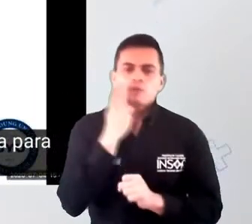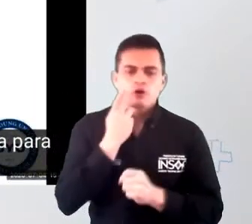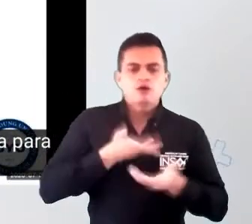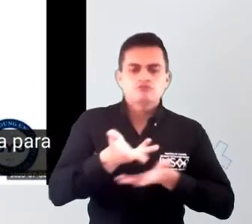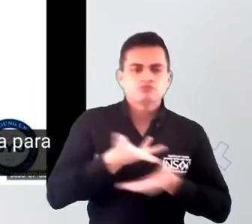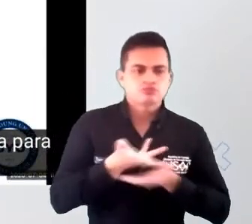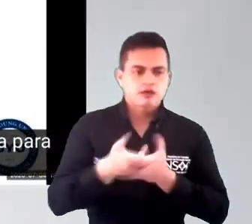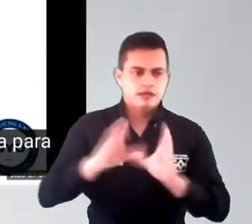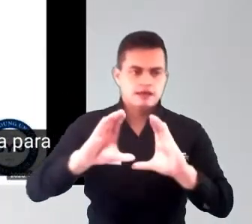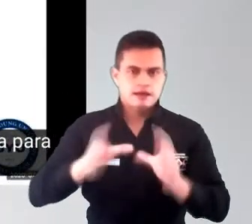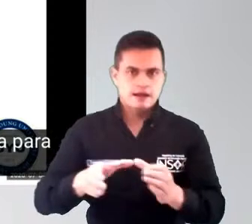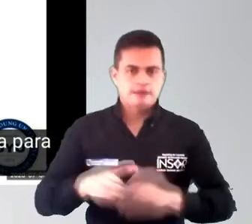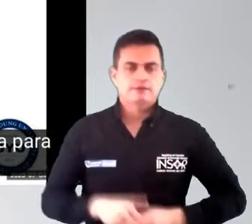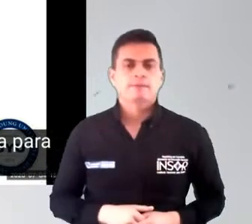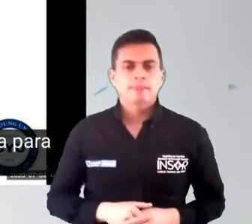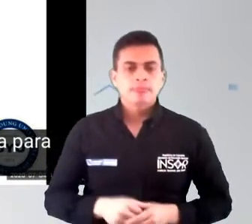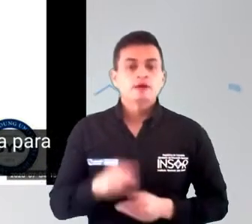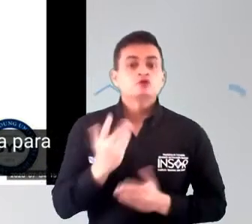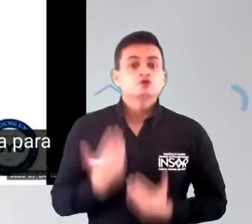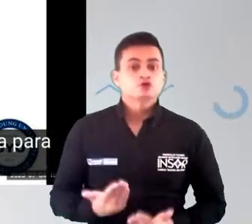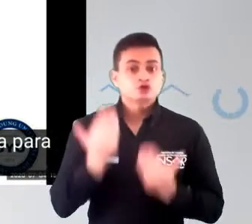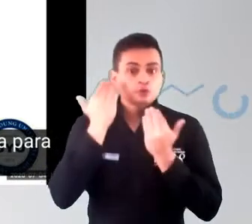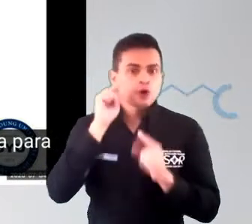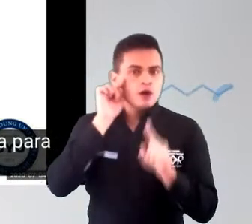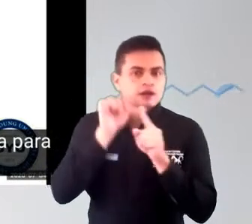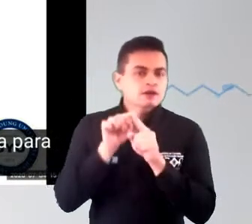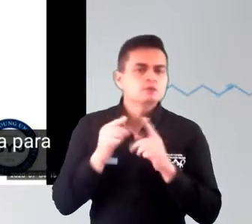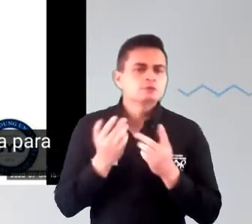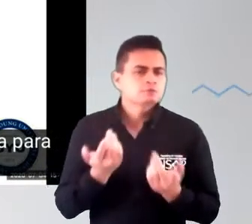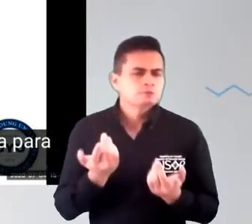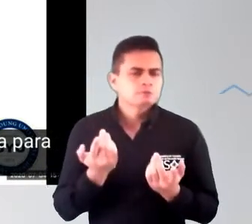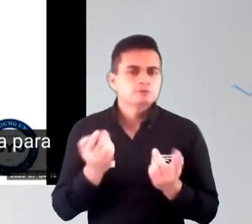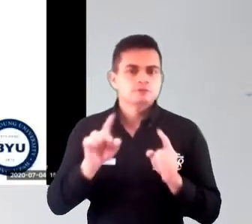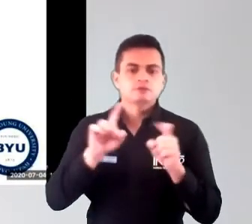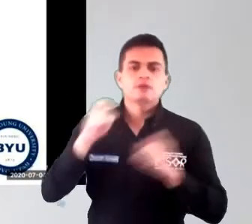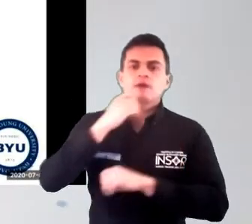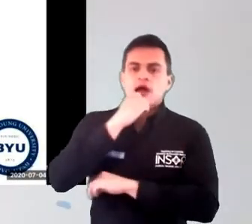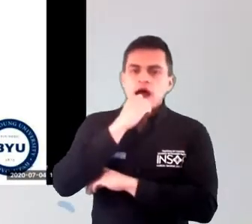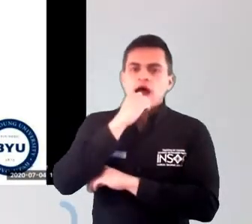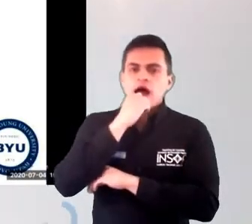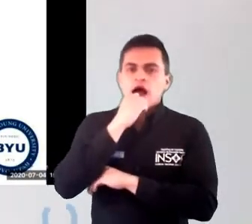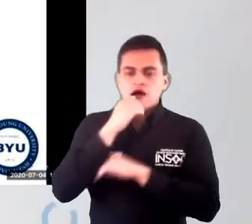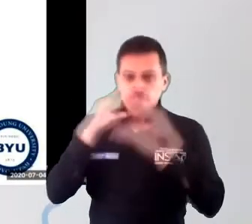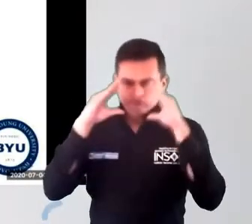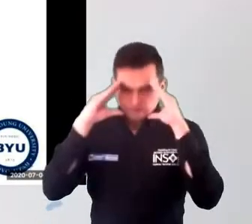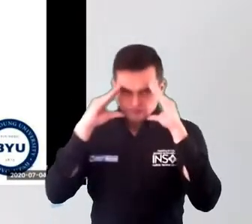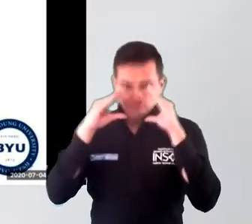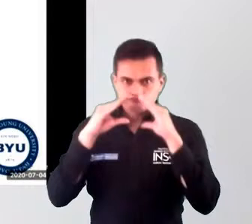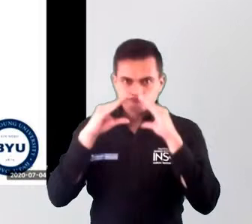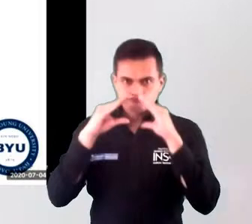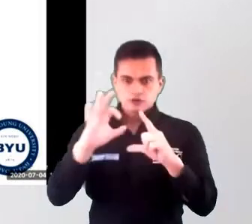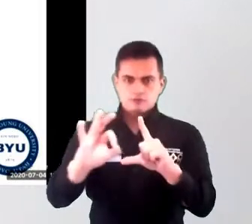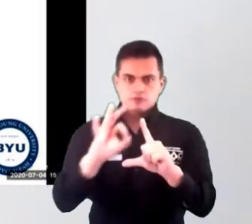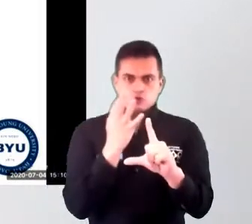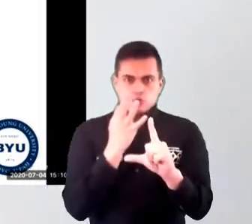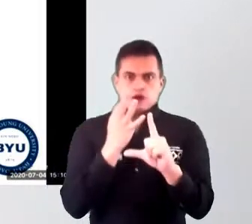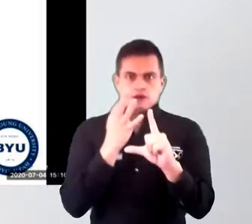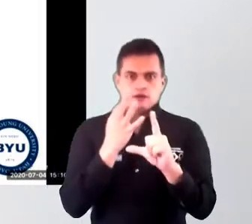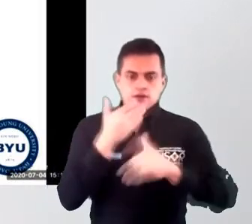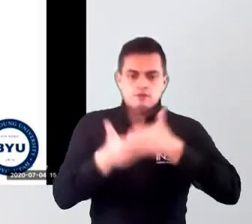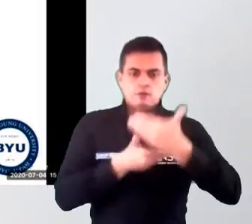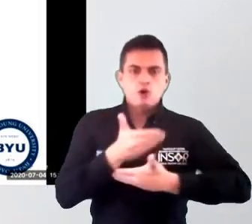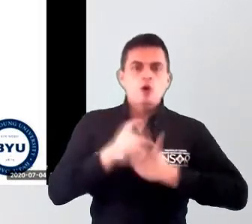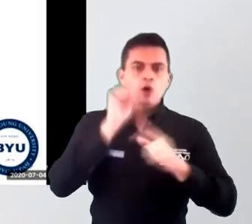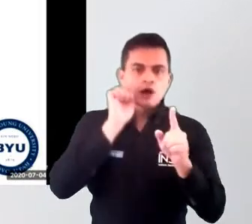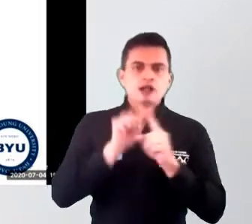Estas pueden permitirle concentrarse en las cosas que pueden hacer en línea para aumentar el compromiso en ese